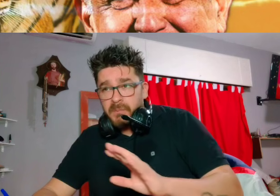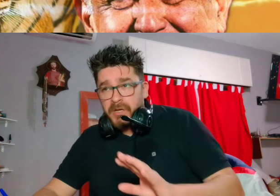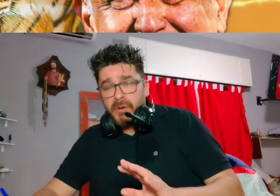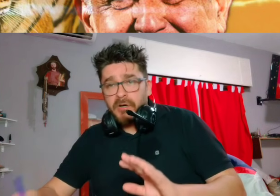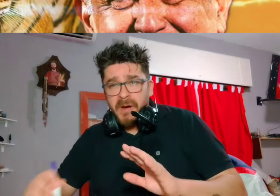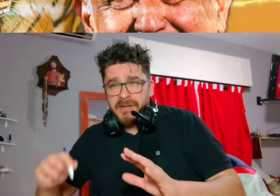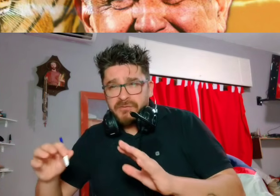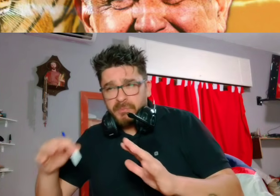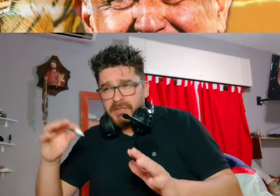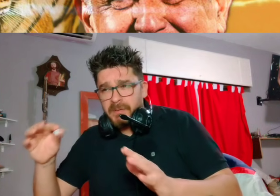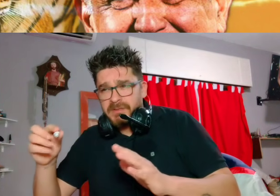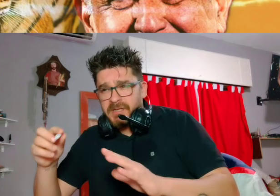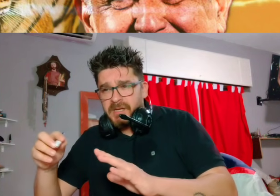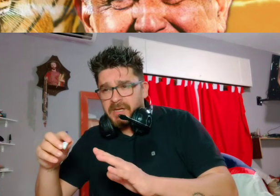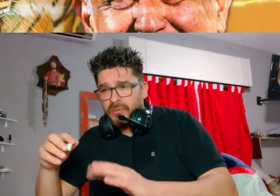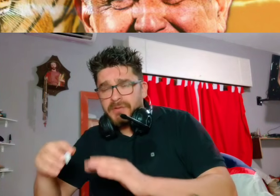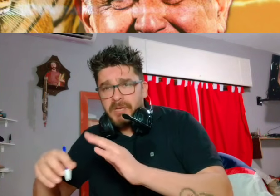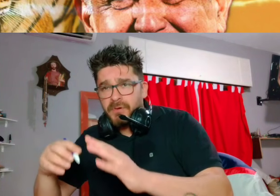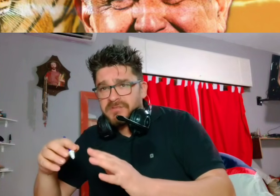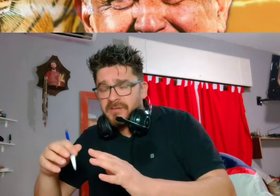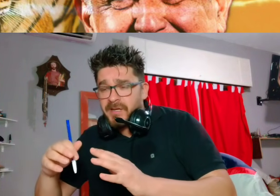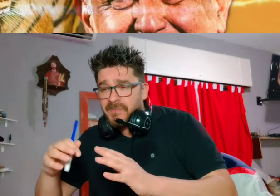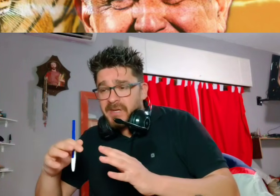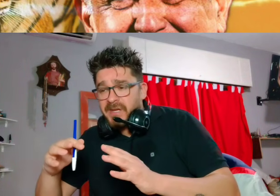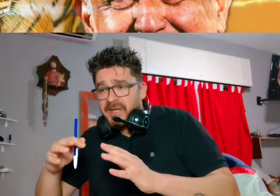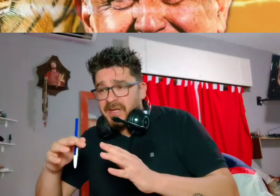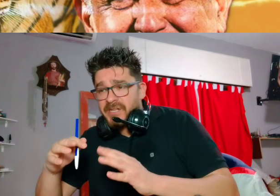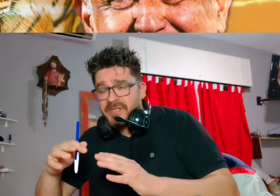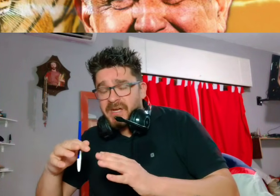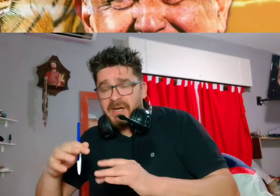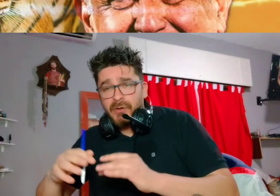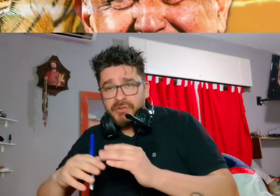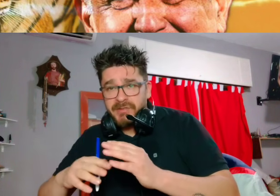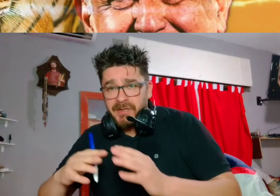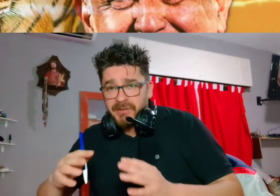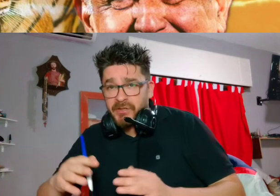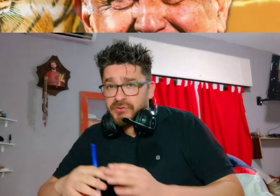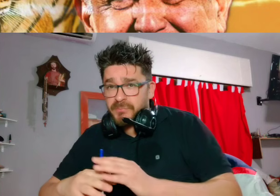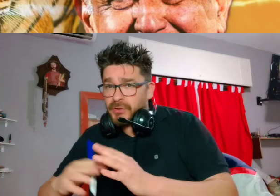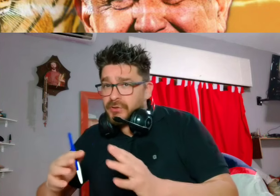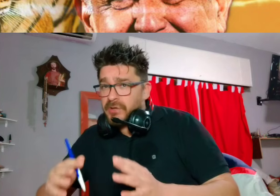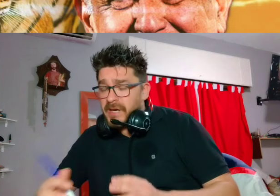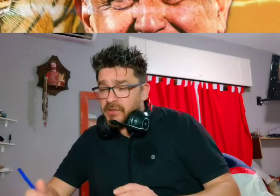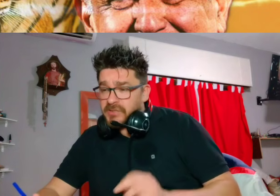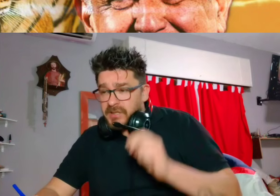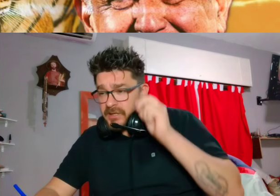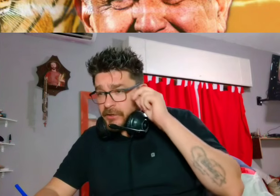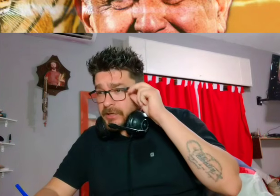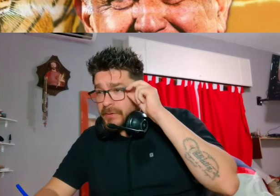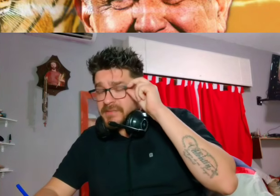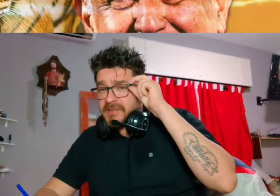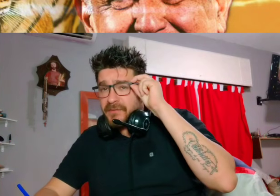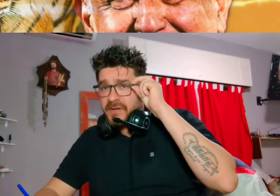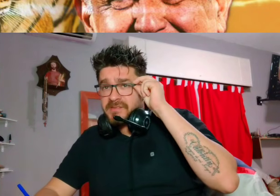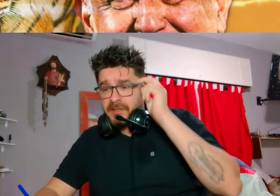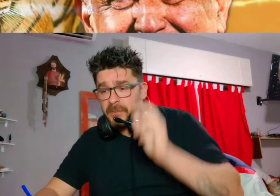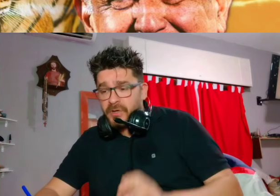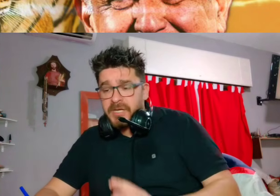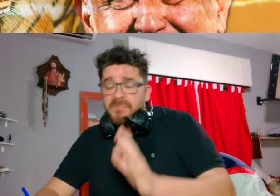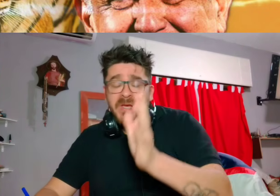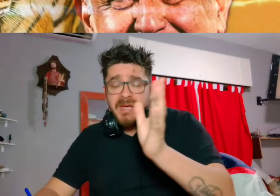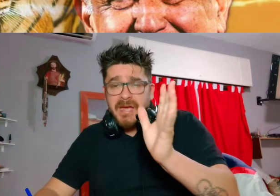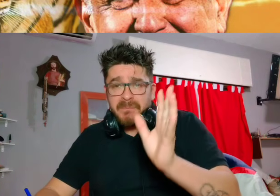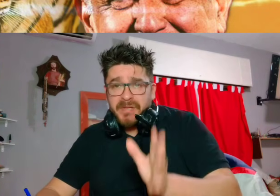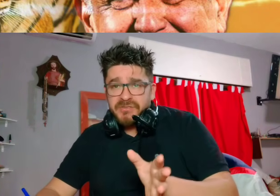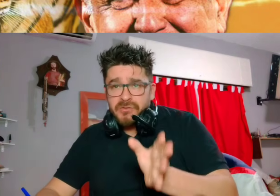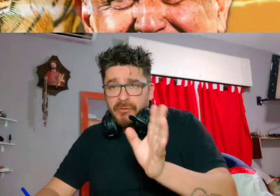importante, ¿no? Pero bueno, Biden supuestamente quiere que lo antes posible haya autos eléctricos por todos lados. Creo que no va a ser tan fácil,